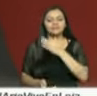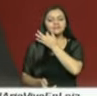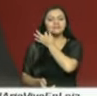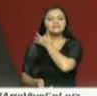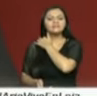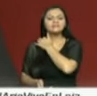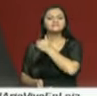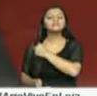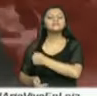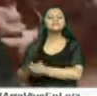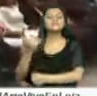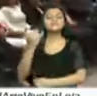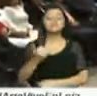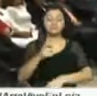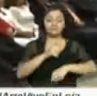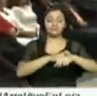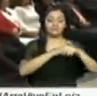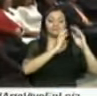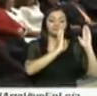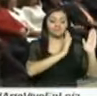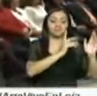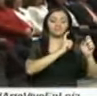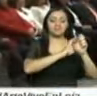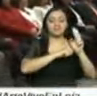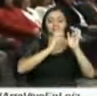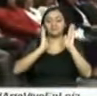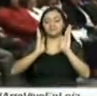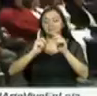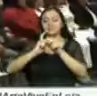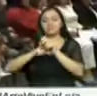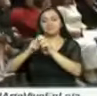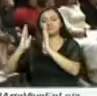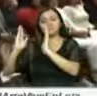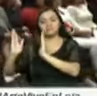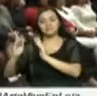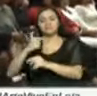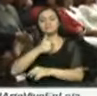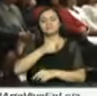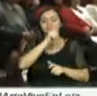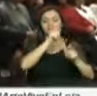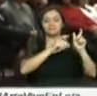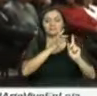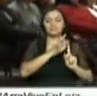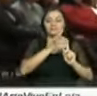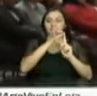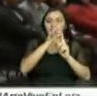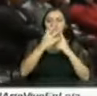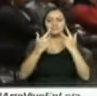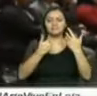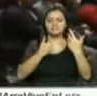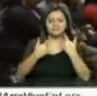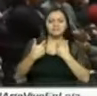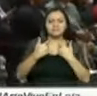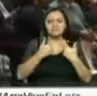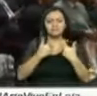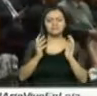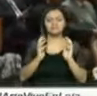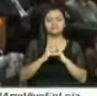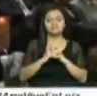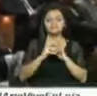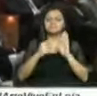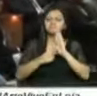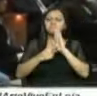Cada época ha dado al mundo un cúmulo de voces, personajes, dramas y sentimientos de grandeza o pequeñez